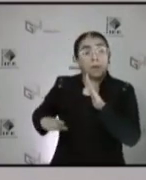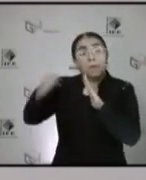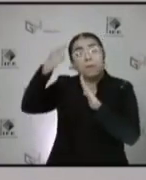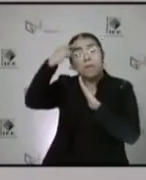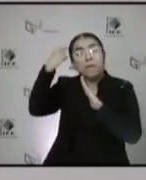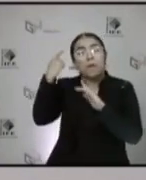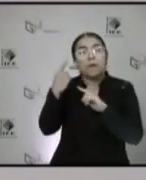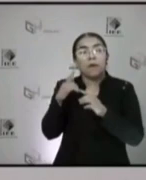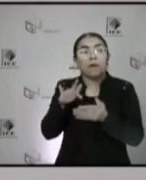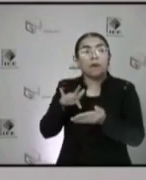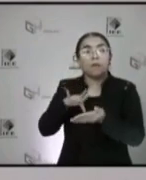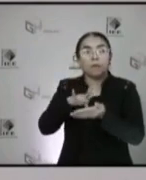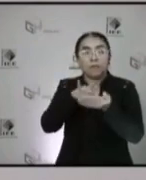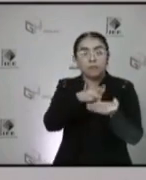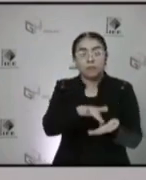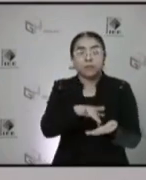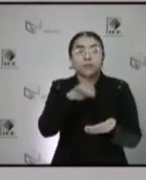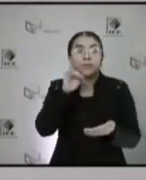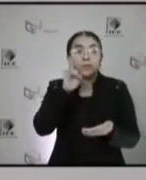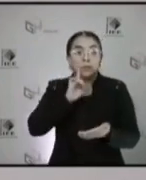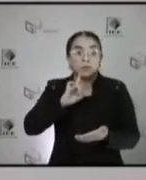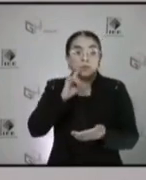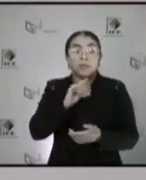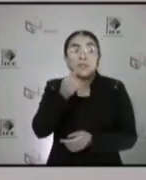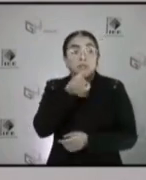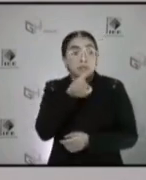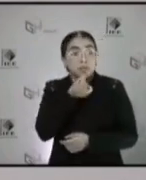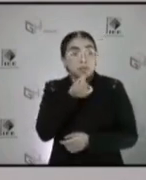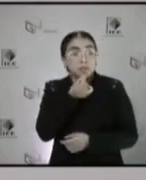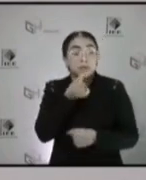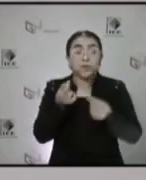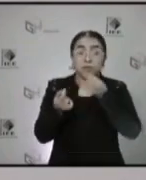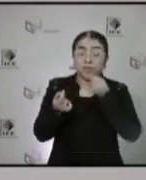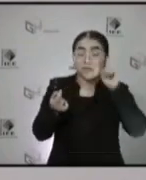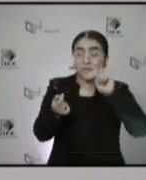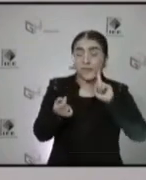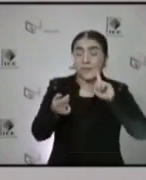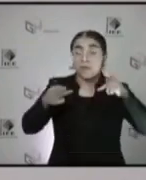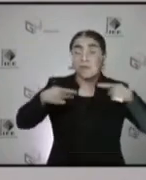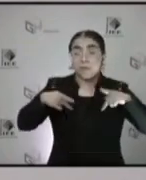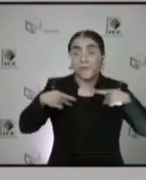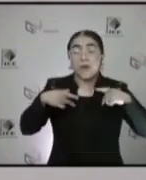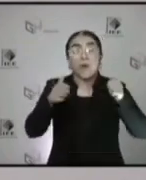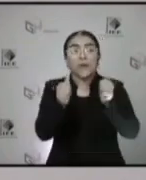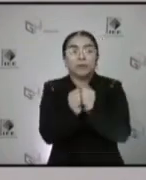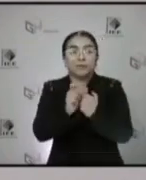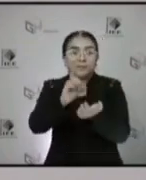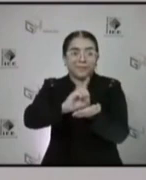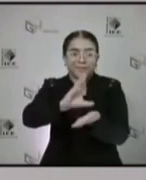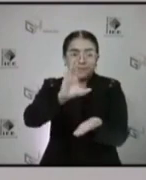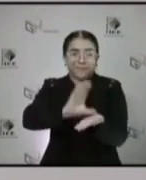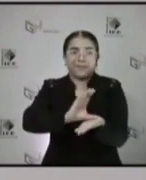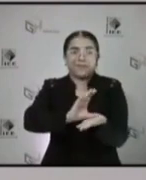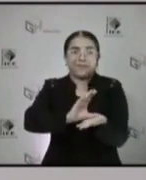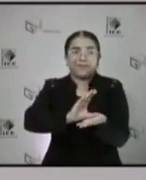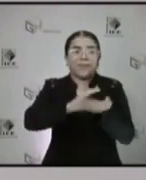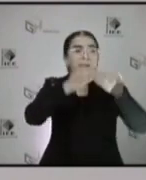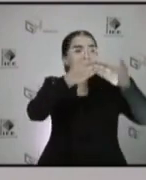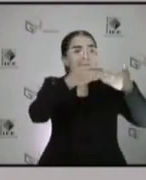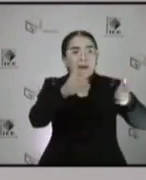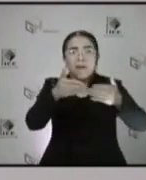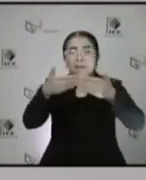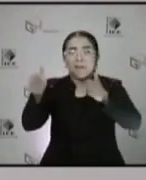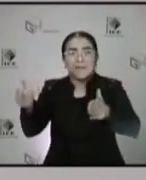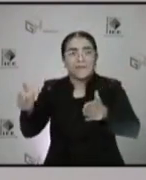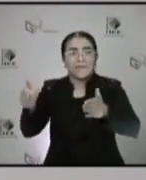apoyar a mujeres, a niñas, niños y personas con discapacidad. Esos espacios